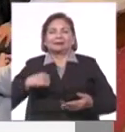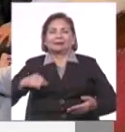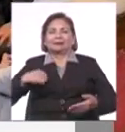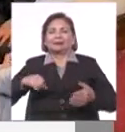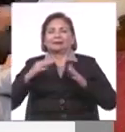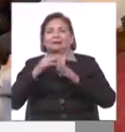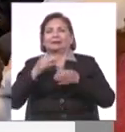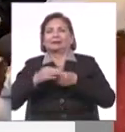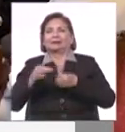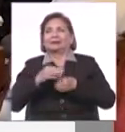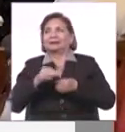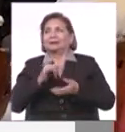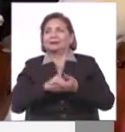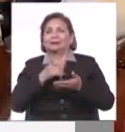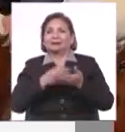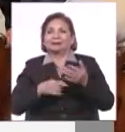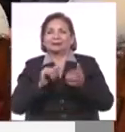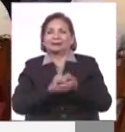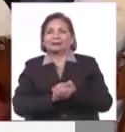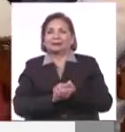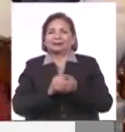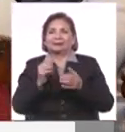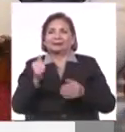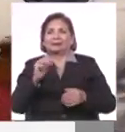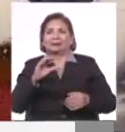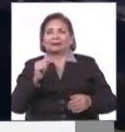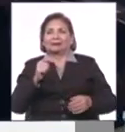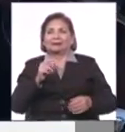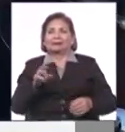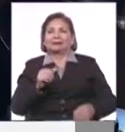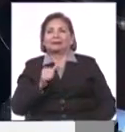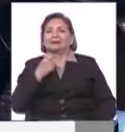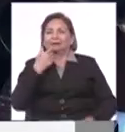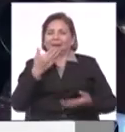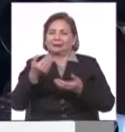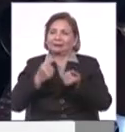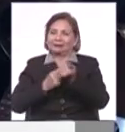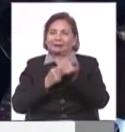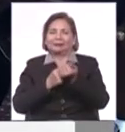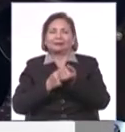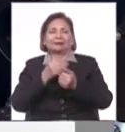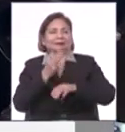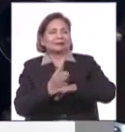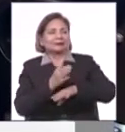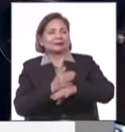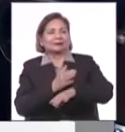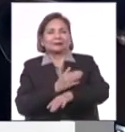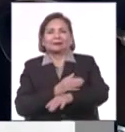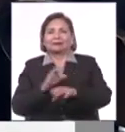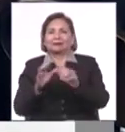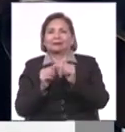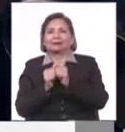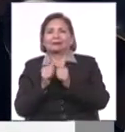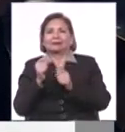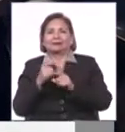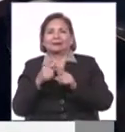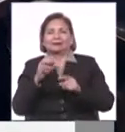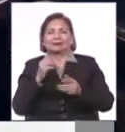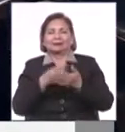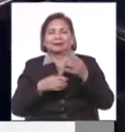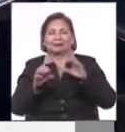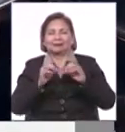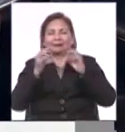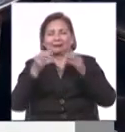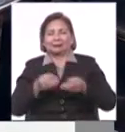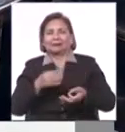Municipalidad Provincial de Cañete, José Alcántara Malásquez, quien le pidió su apoyo para mejorar las vías de acceso, que son fundamentales